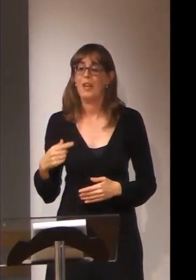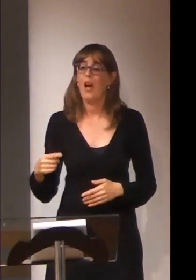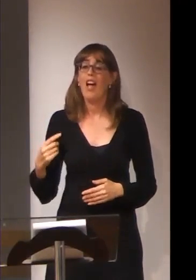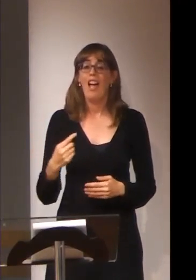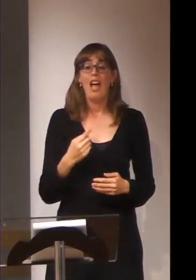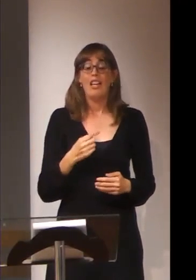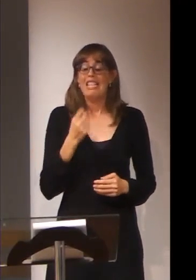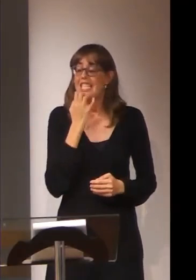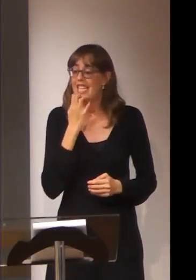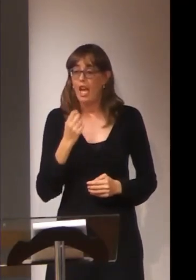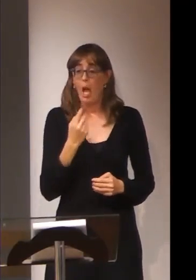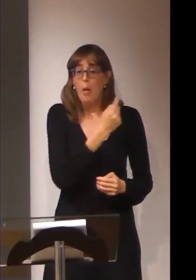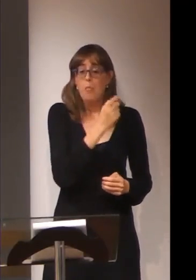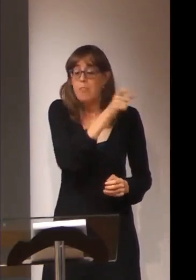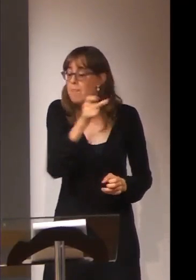aprovechar